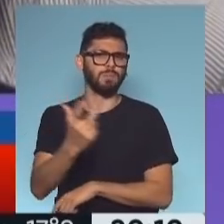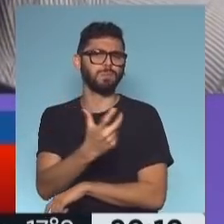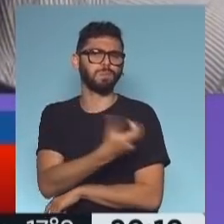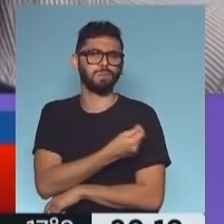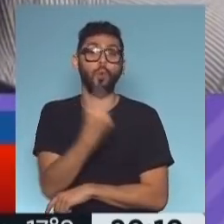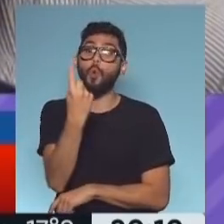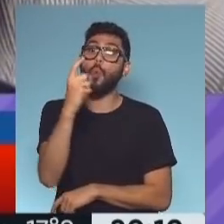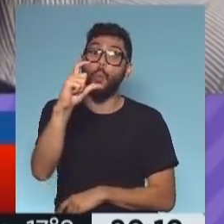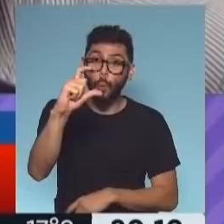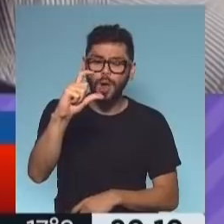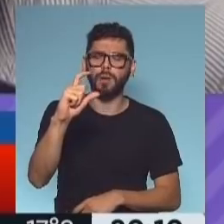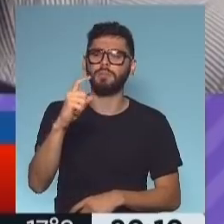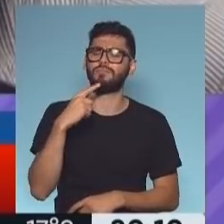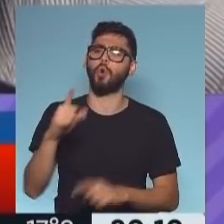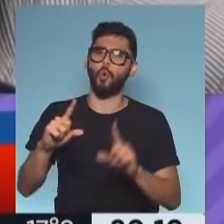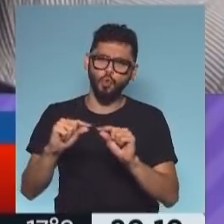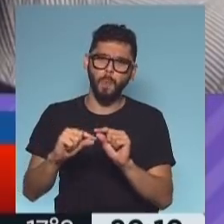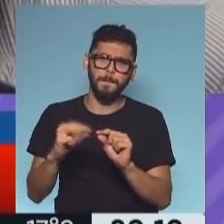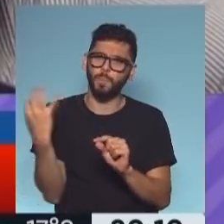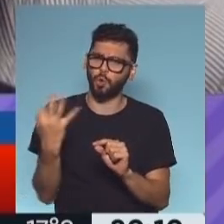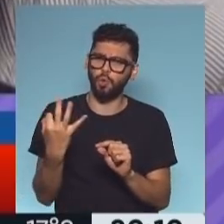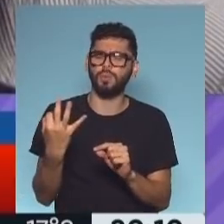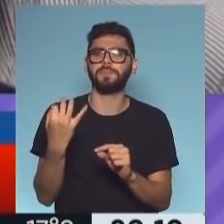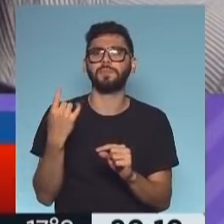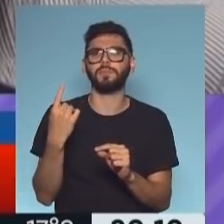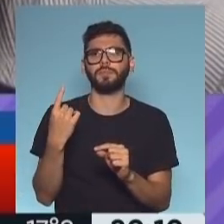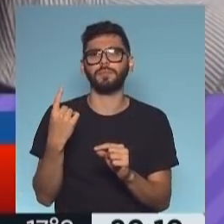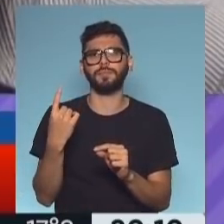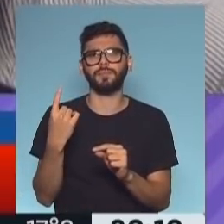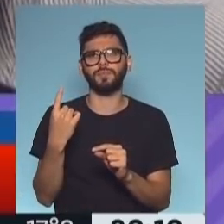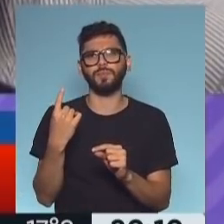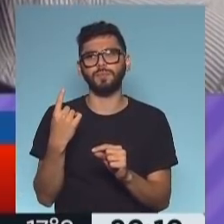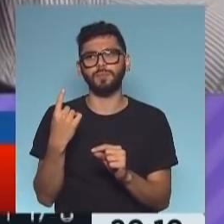primera dosis. Es un buen número teniendo en cuenta